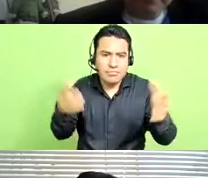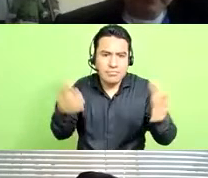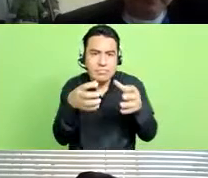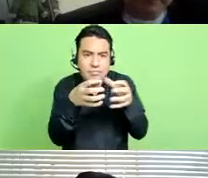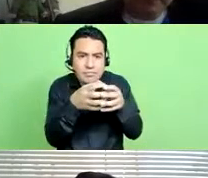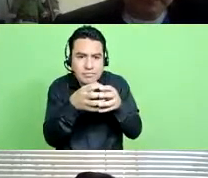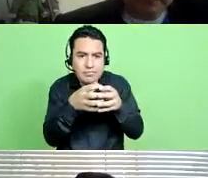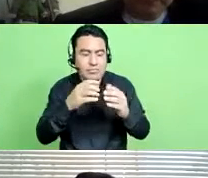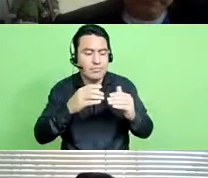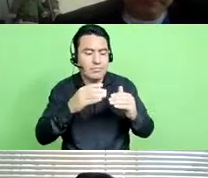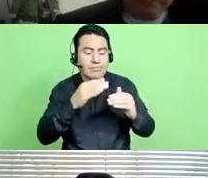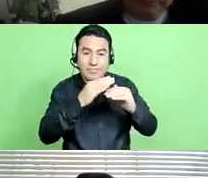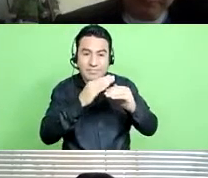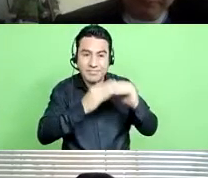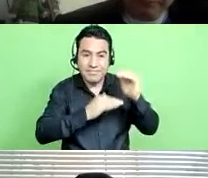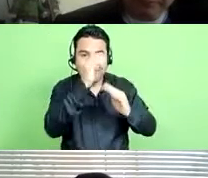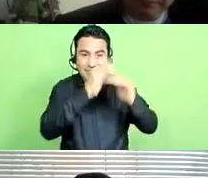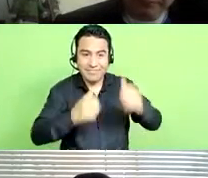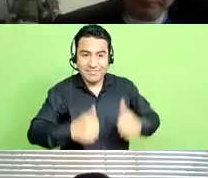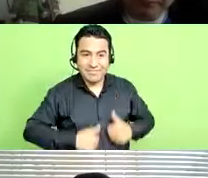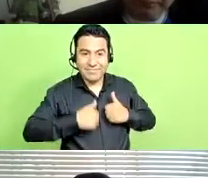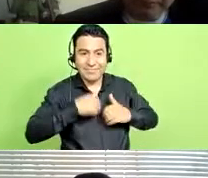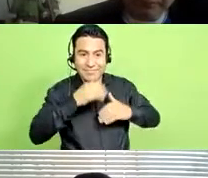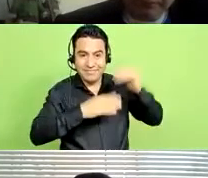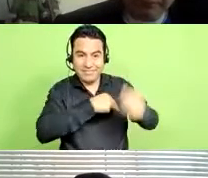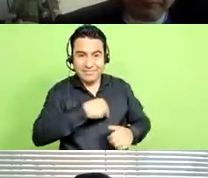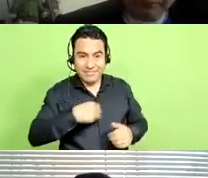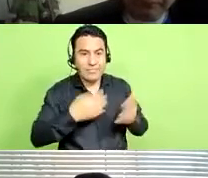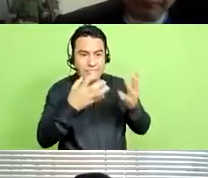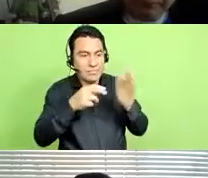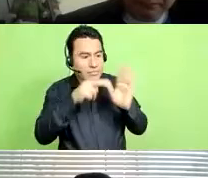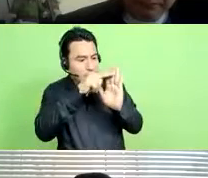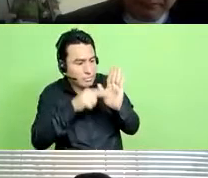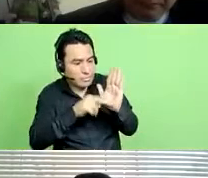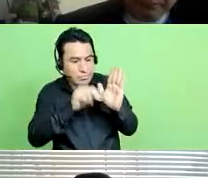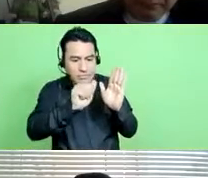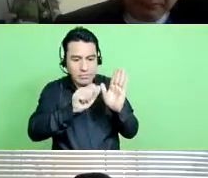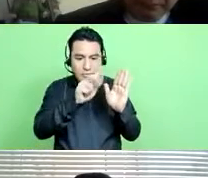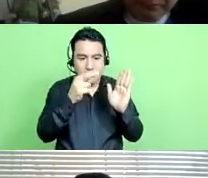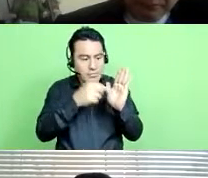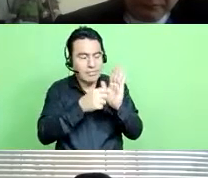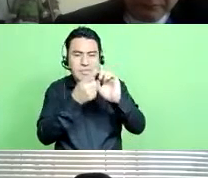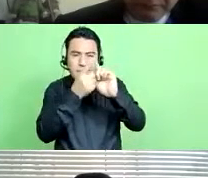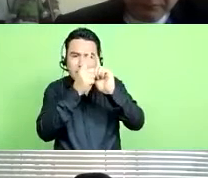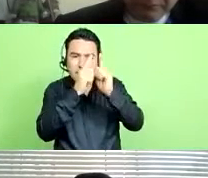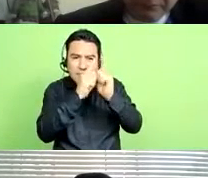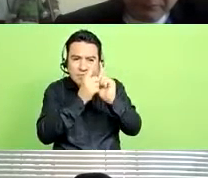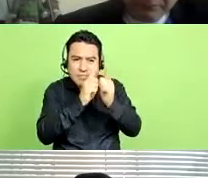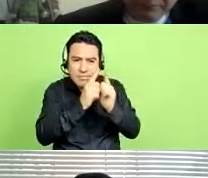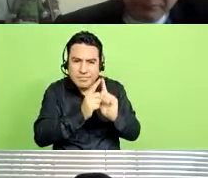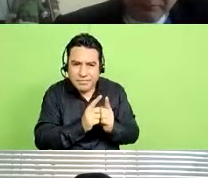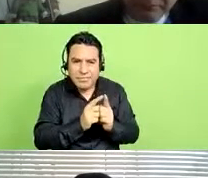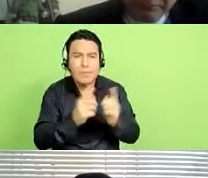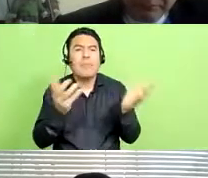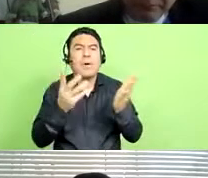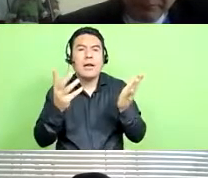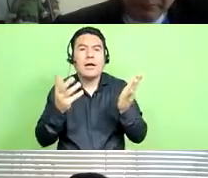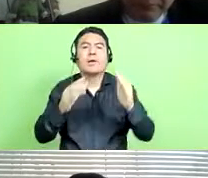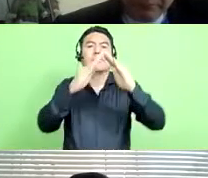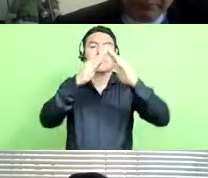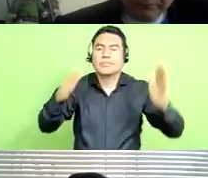del ministerio vivienda esté revisando mejoras y modificaciones a la norma 120 para tener edificaciones seguras y accesibles